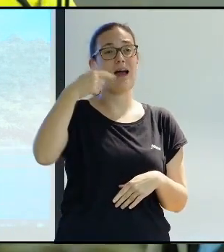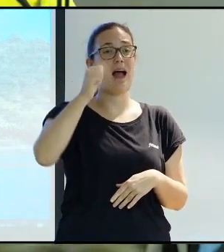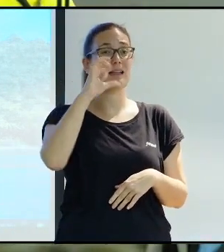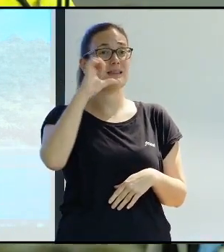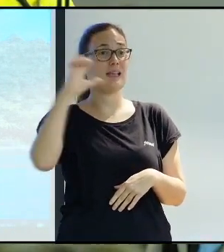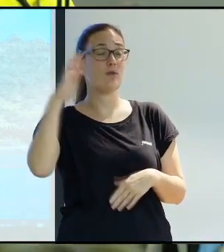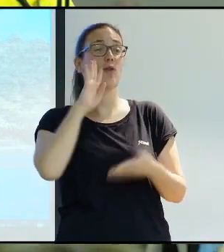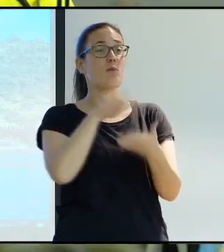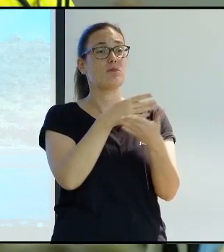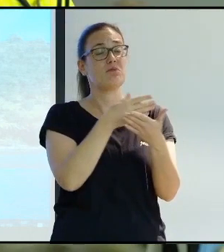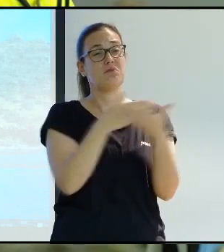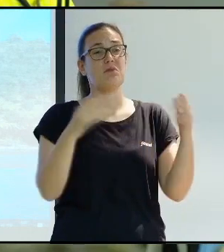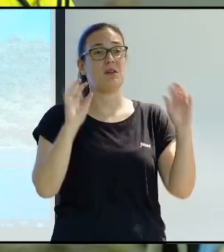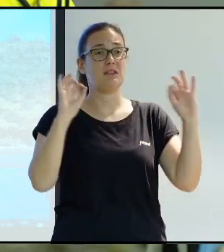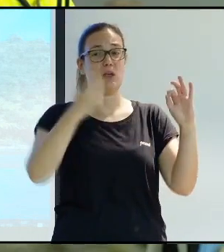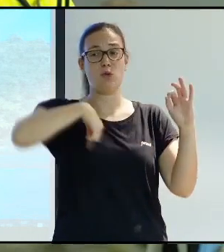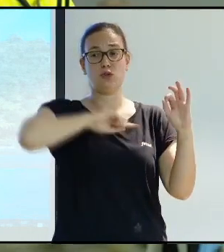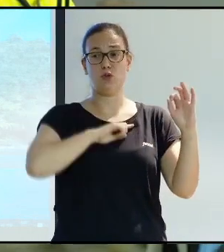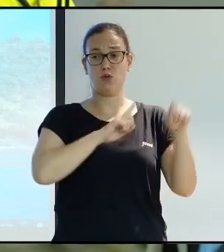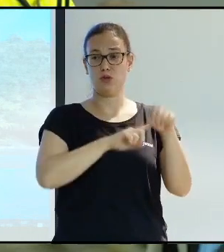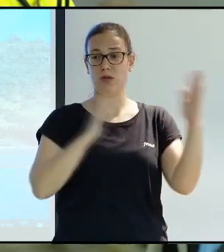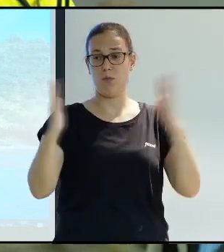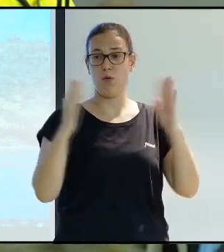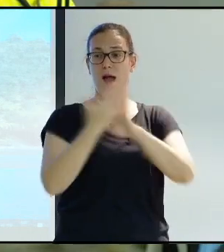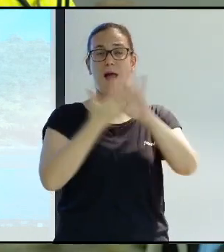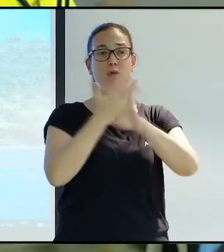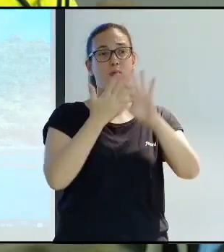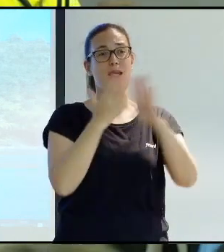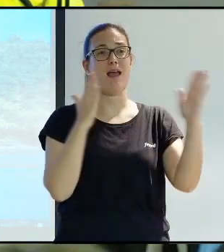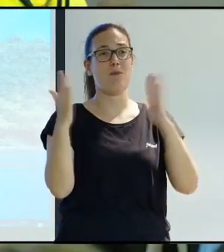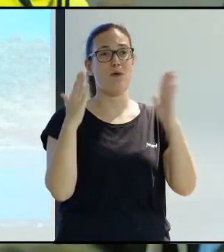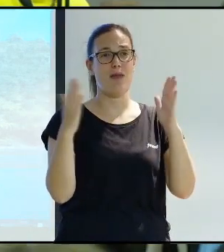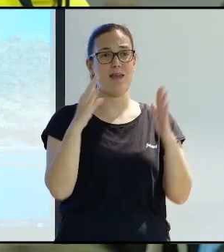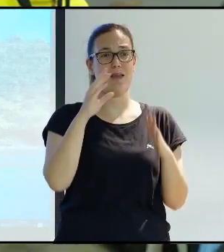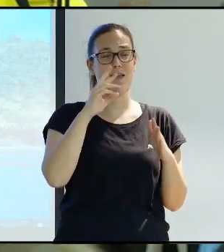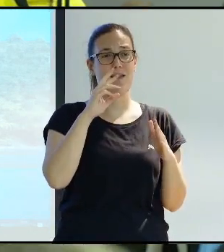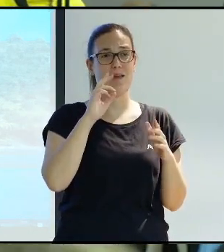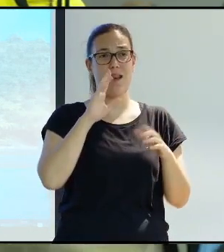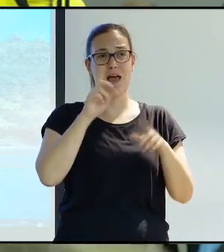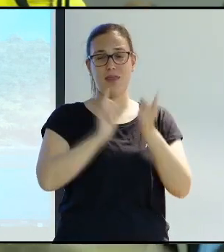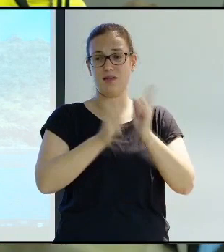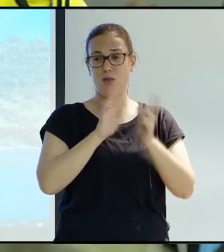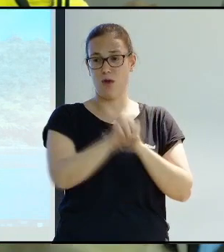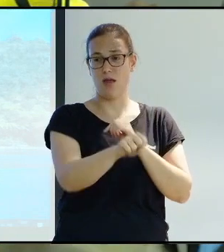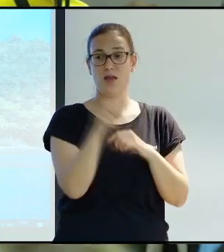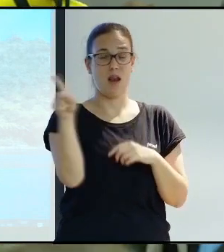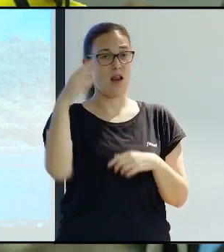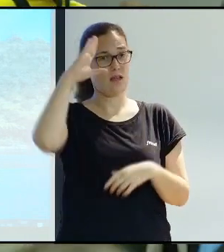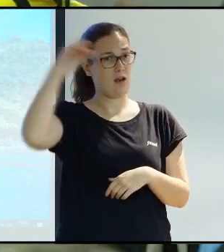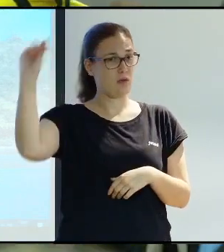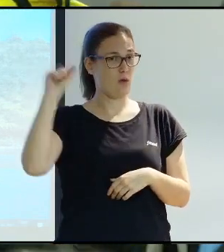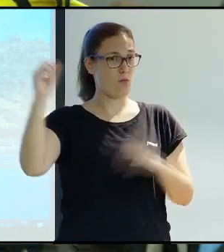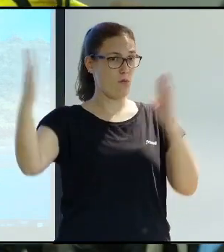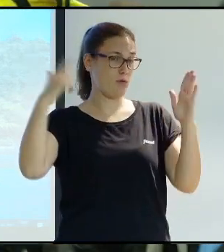Estamos hablando de la época de Primo de Rivera. Y el intelectual del momento hizo un ensayo sobre